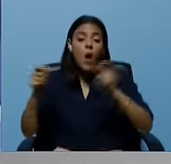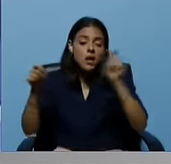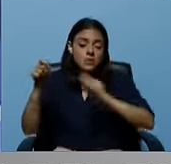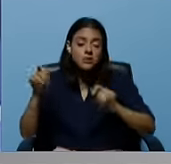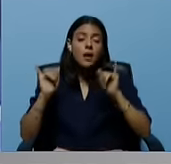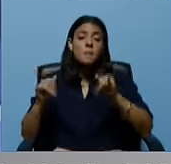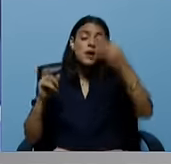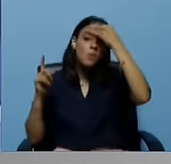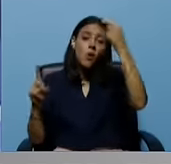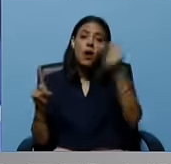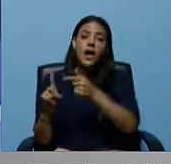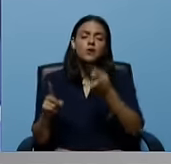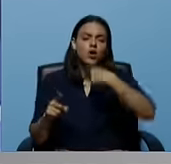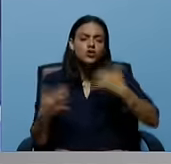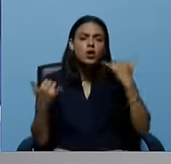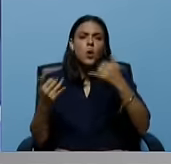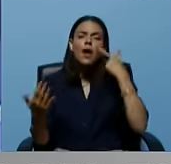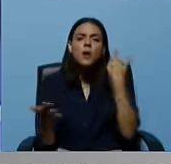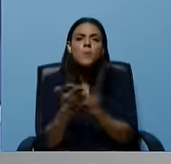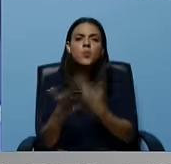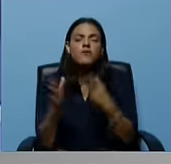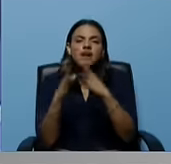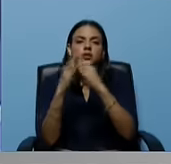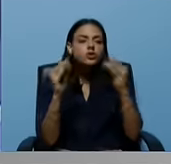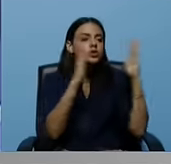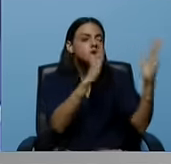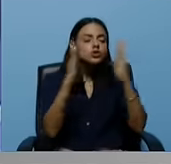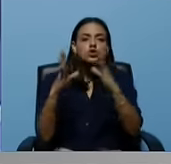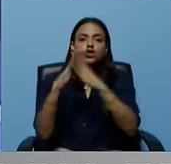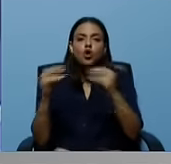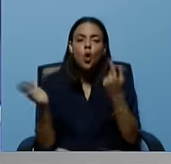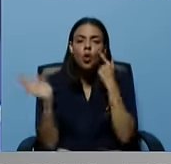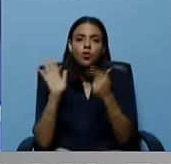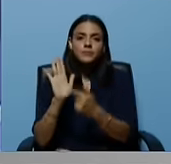todas las pruebas de todo este periplo.